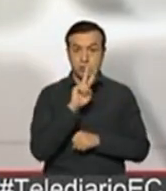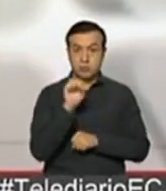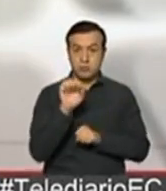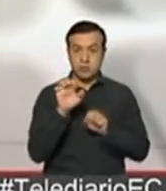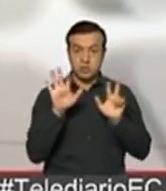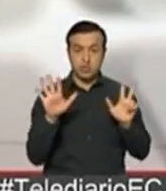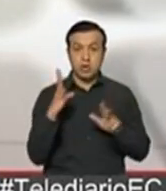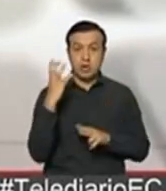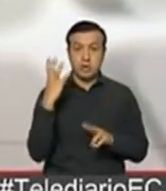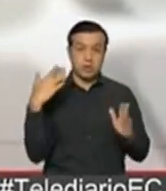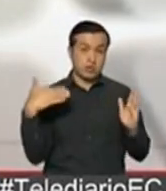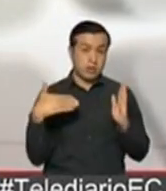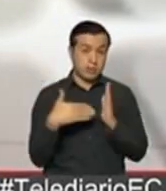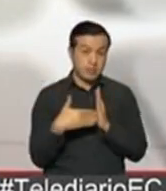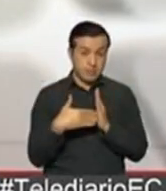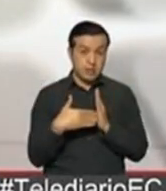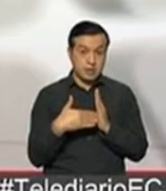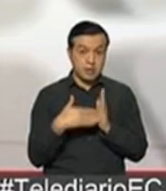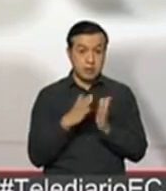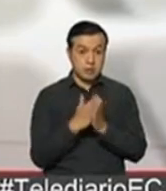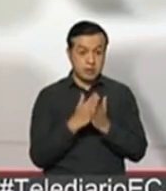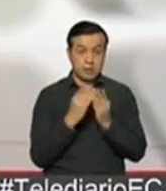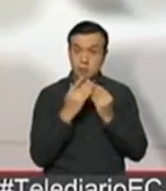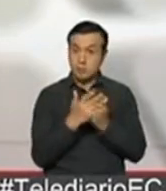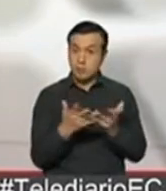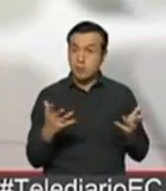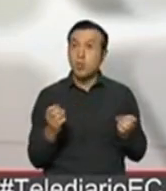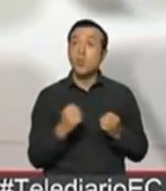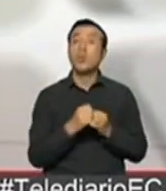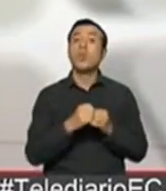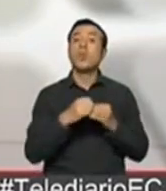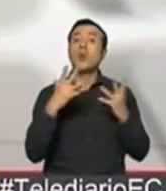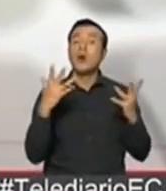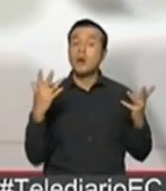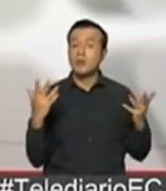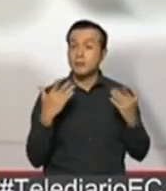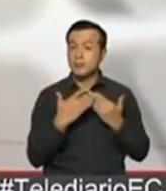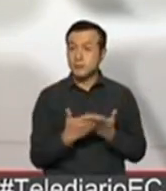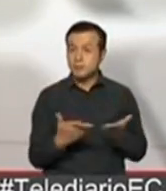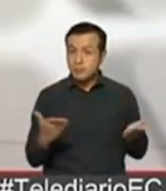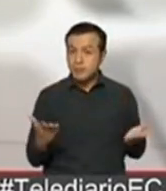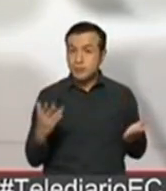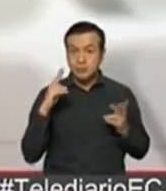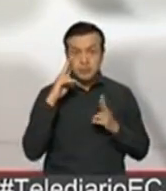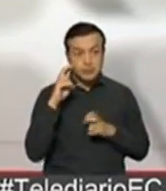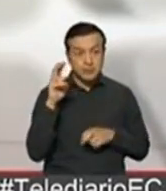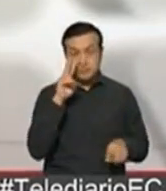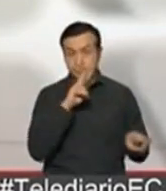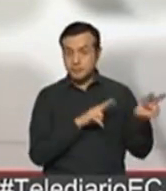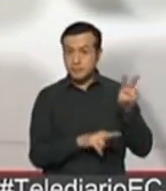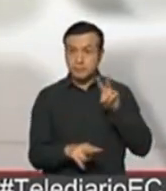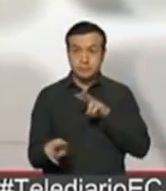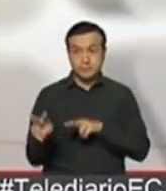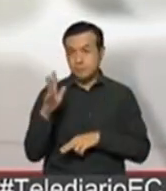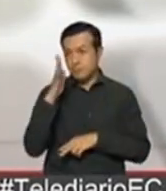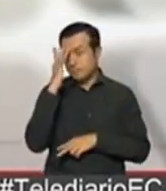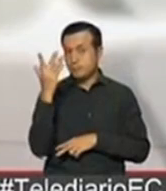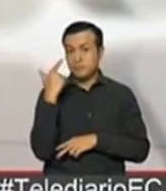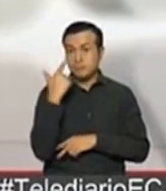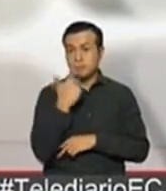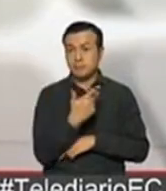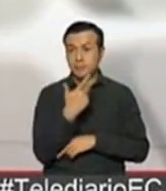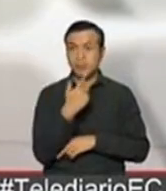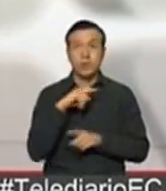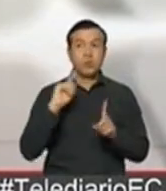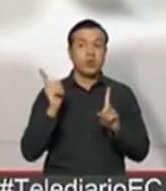14.000 artículos de estos cuantos están vinculados realmente a investigaciones porque no se trata sólo de